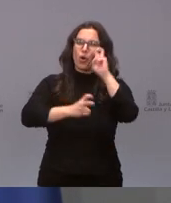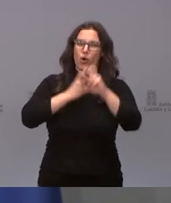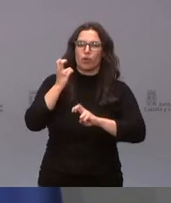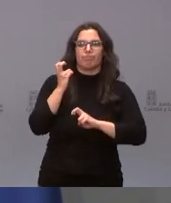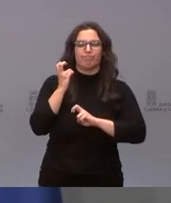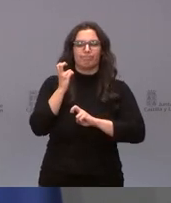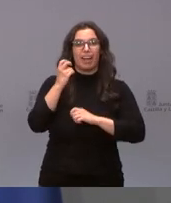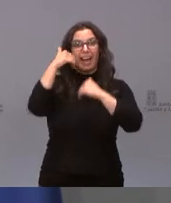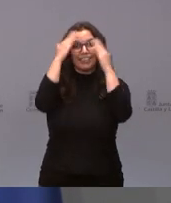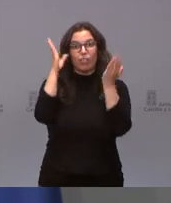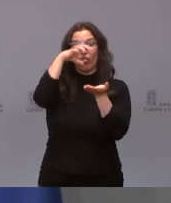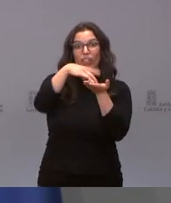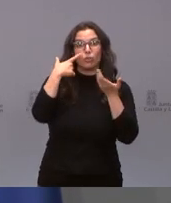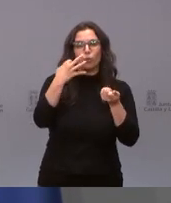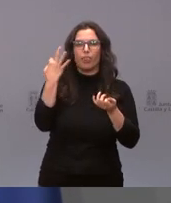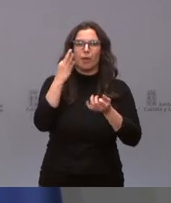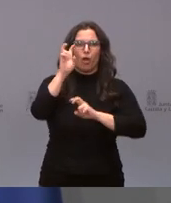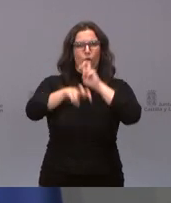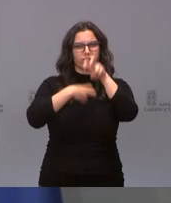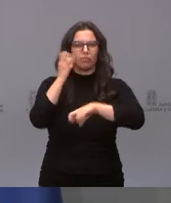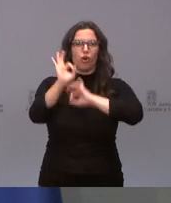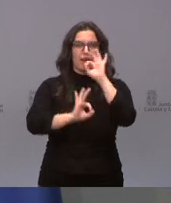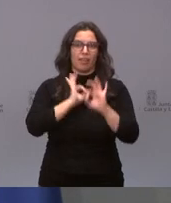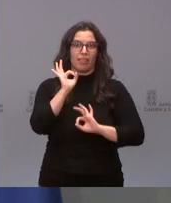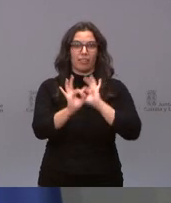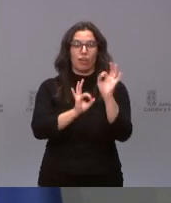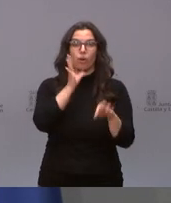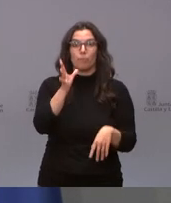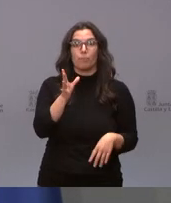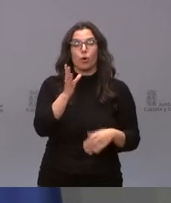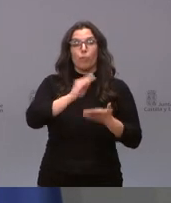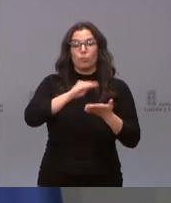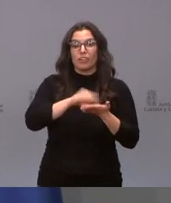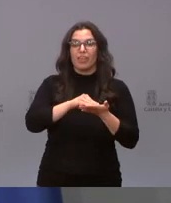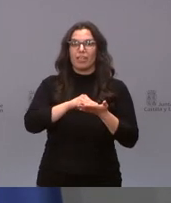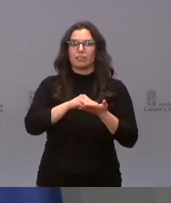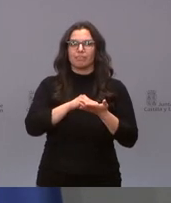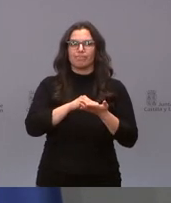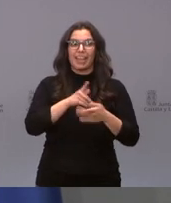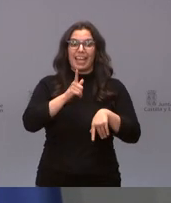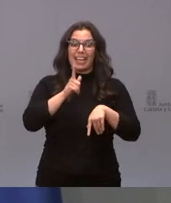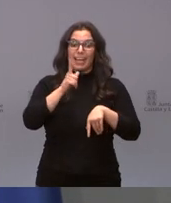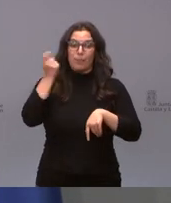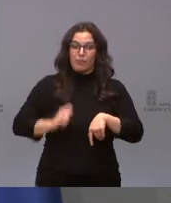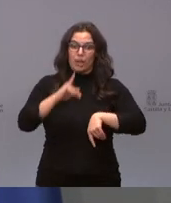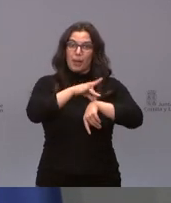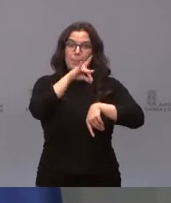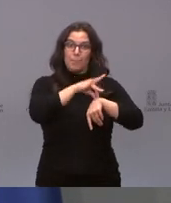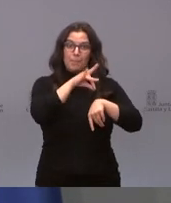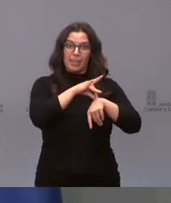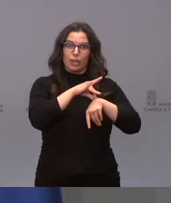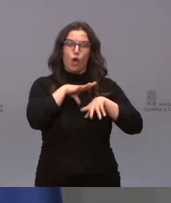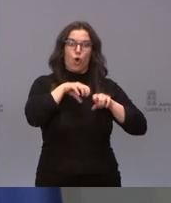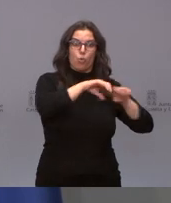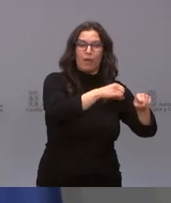atención primaria es decir hay muchas cosas que ocupan tiempo médico cuando son tiempo de enfermera o